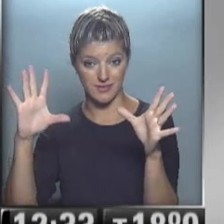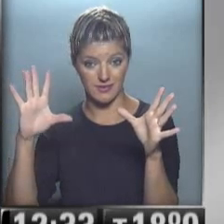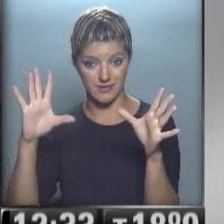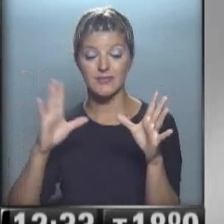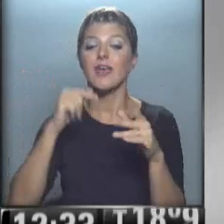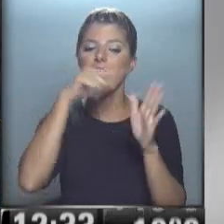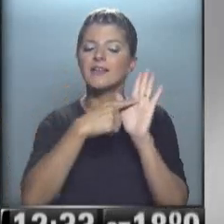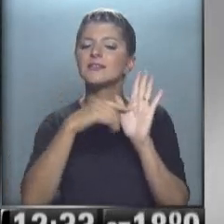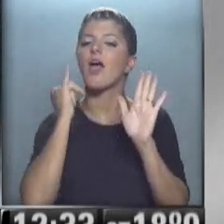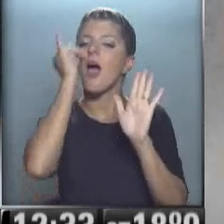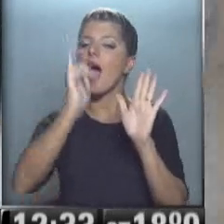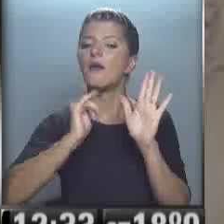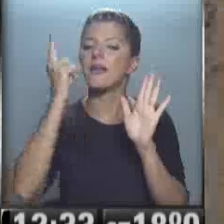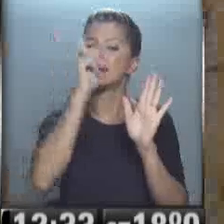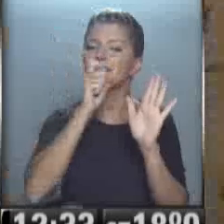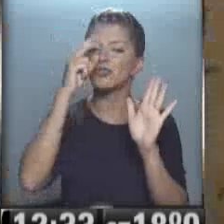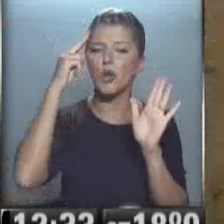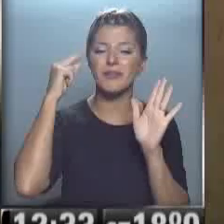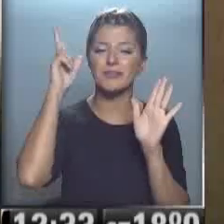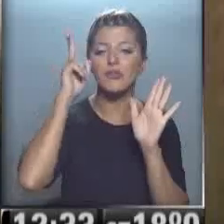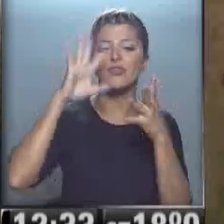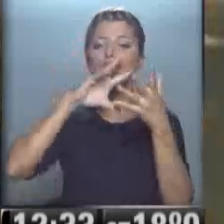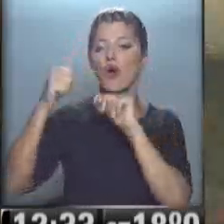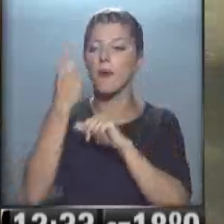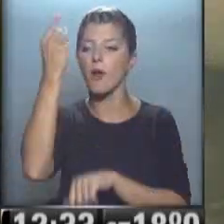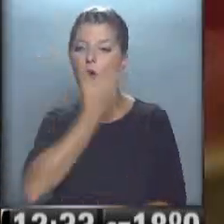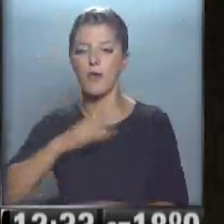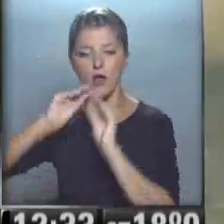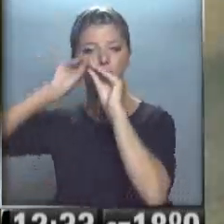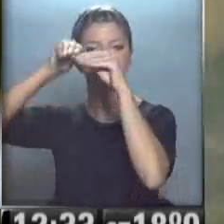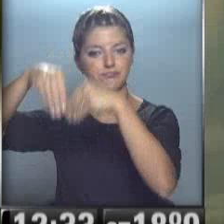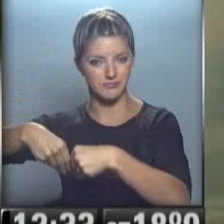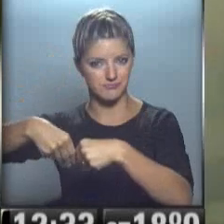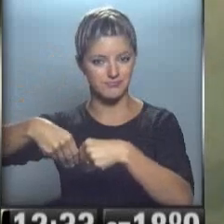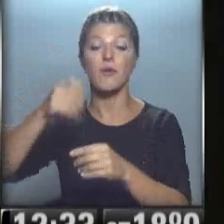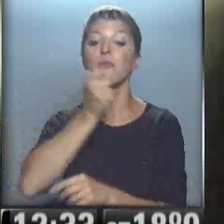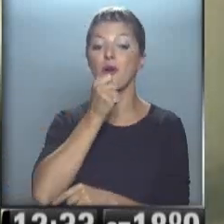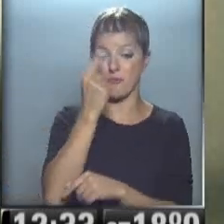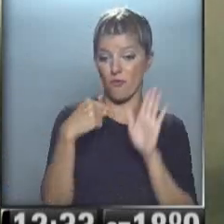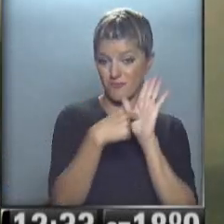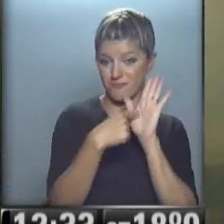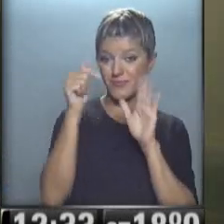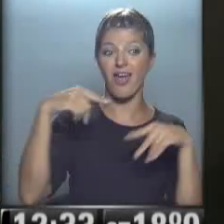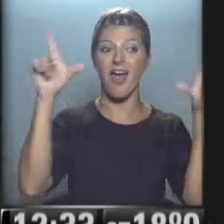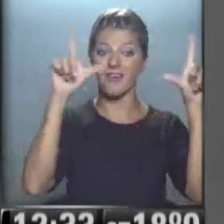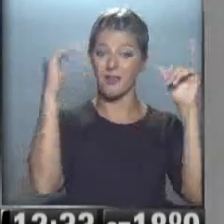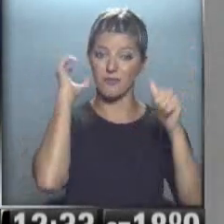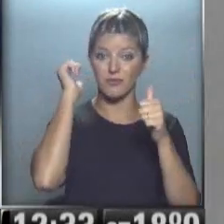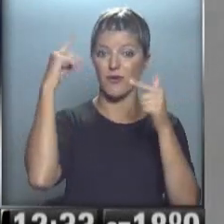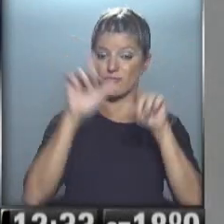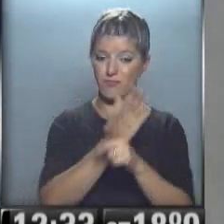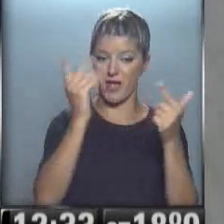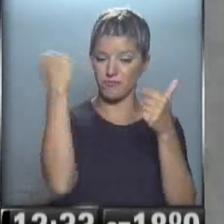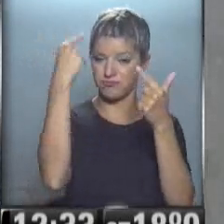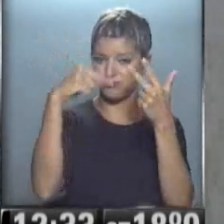describe 198 métodos para derrocar gobiernos en los que involucra la participación de los medios de comunicación diversas